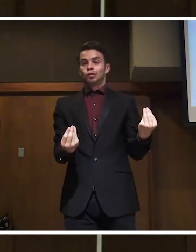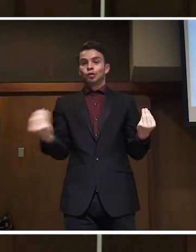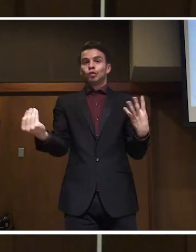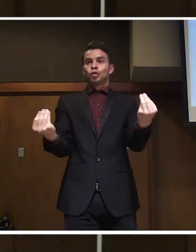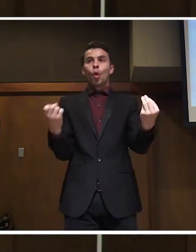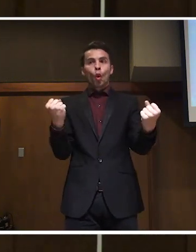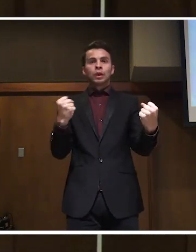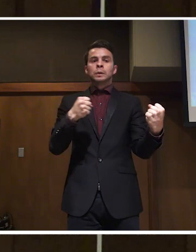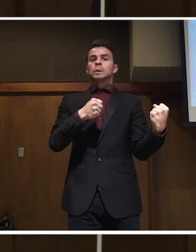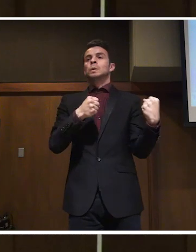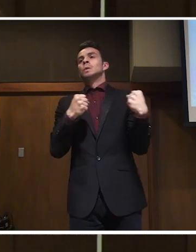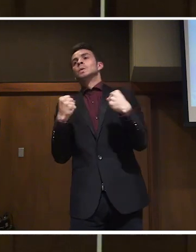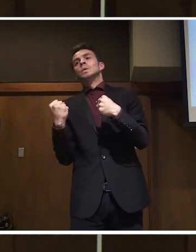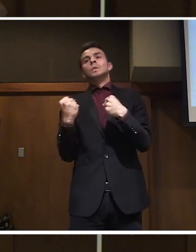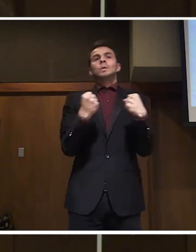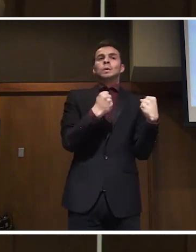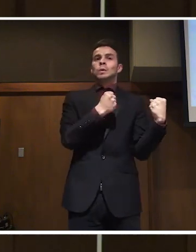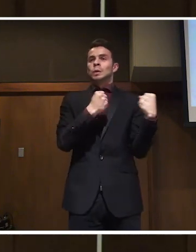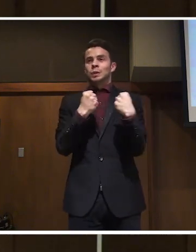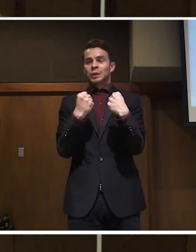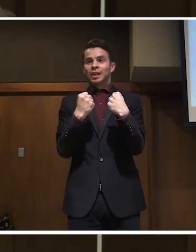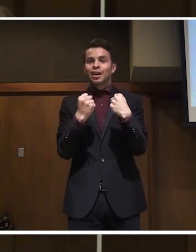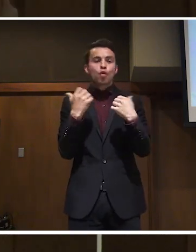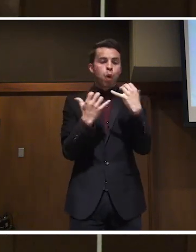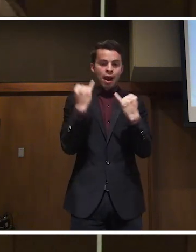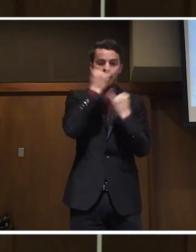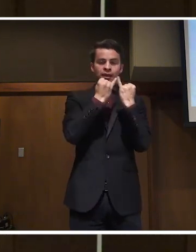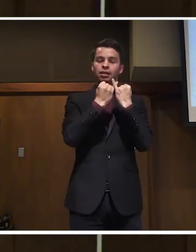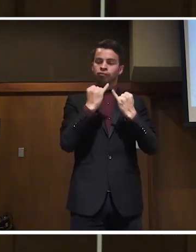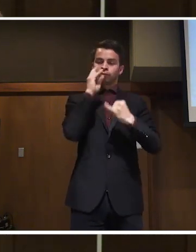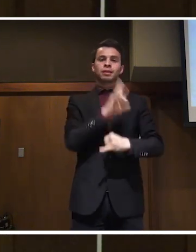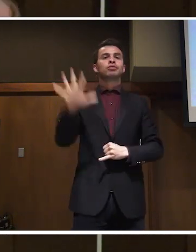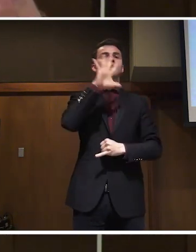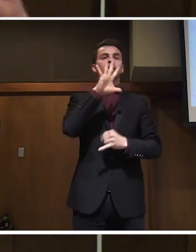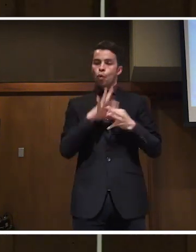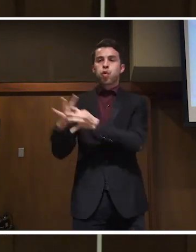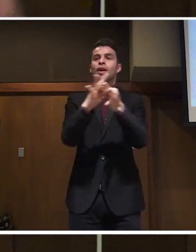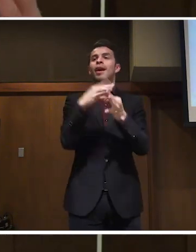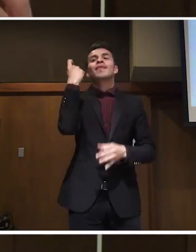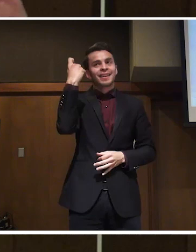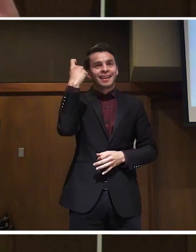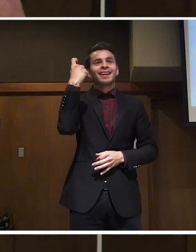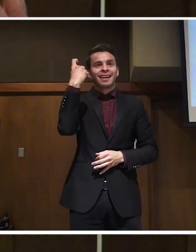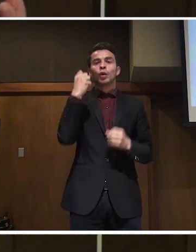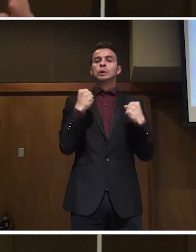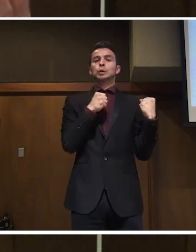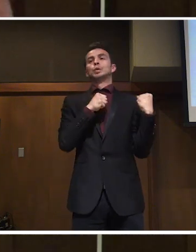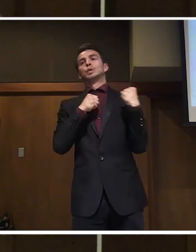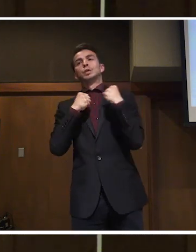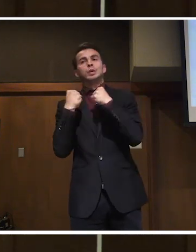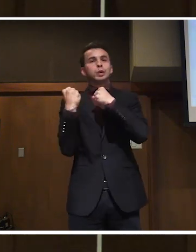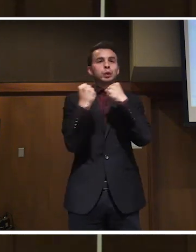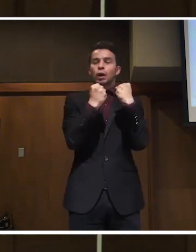intentos de tener una identidad nacional, una unidad, y la afirmación de los